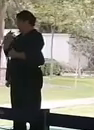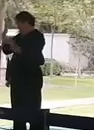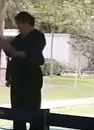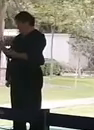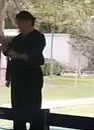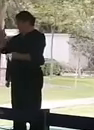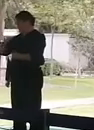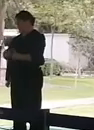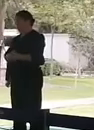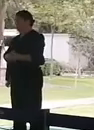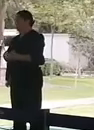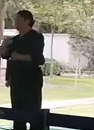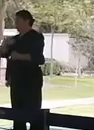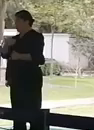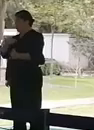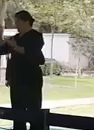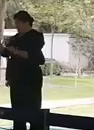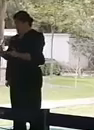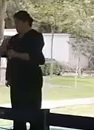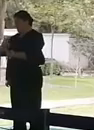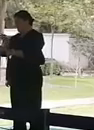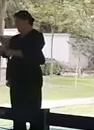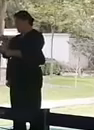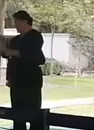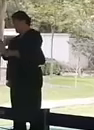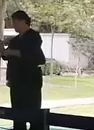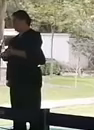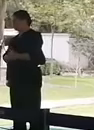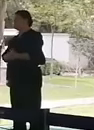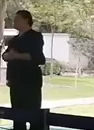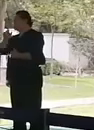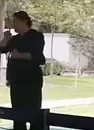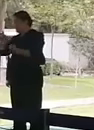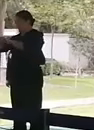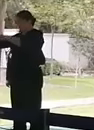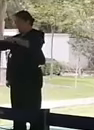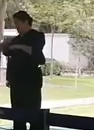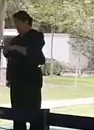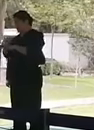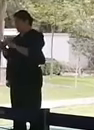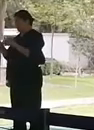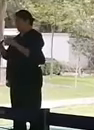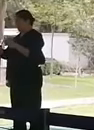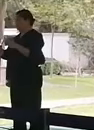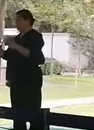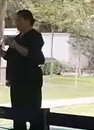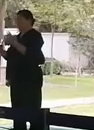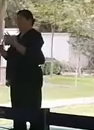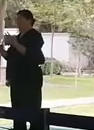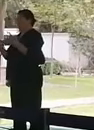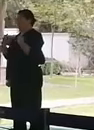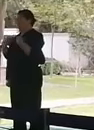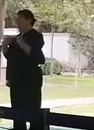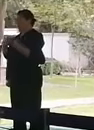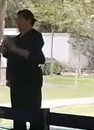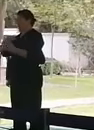vine con Brian Naranjo y el equipo. Entonces, tres personas que están aquí